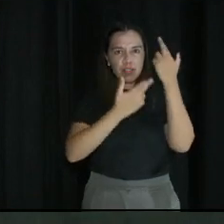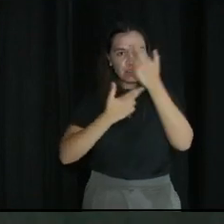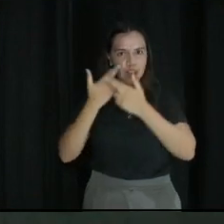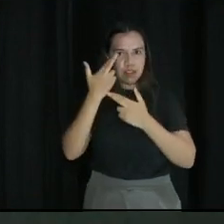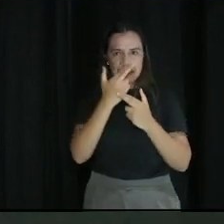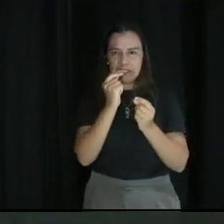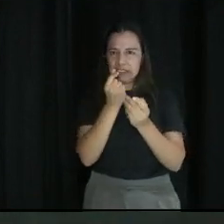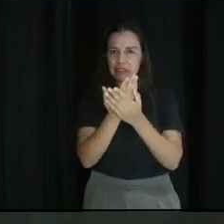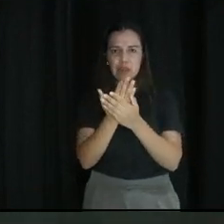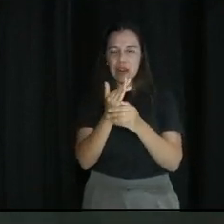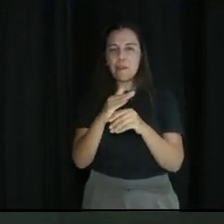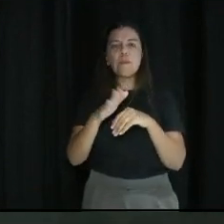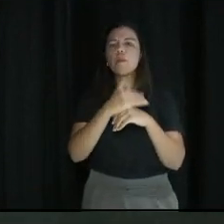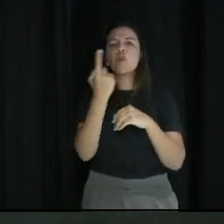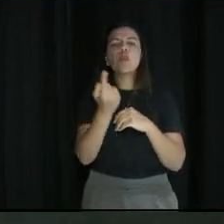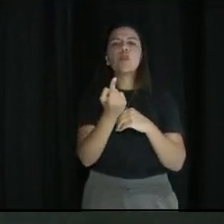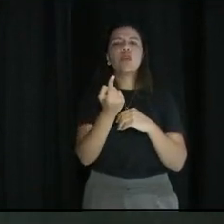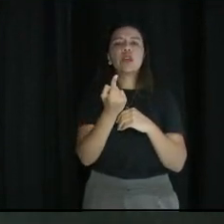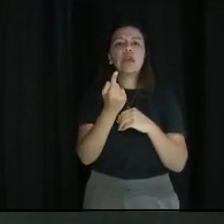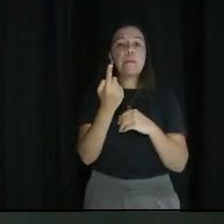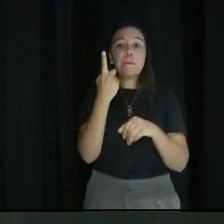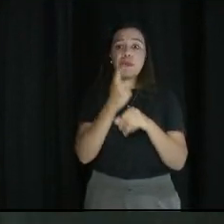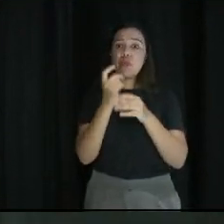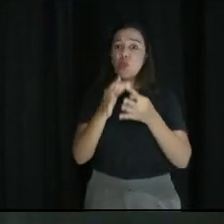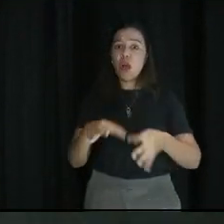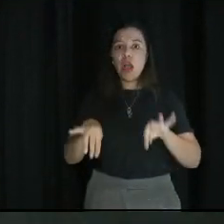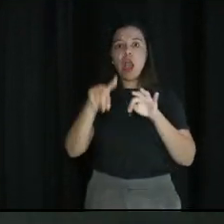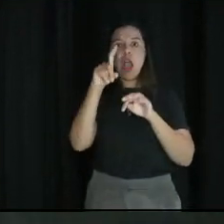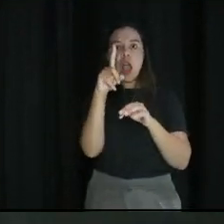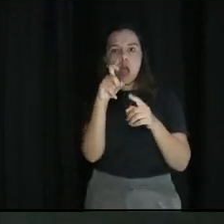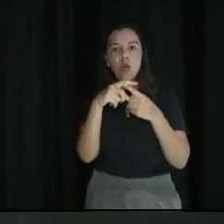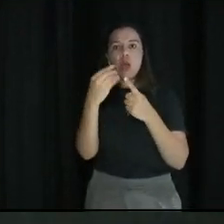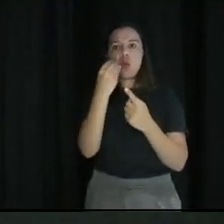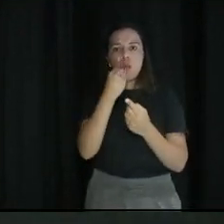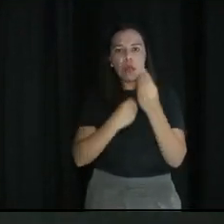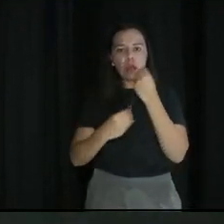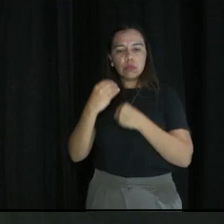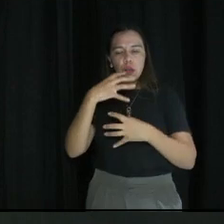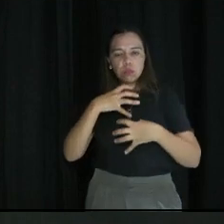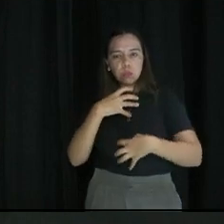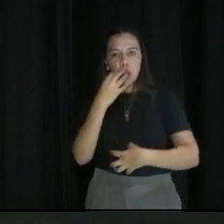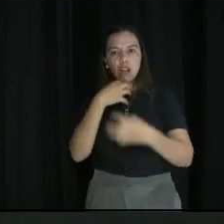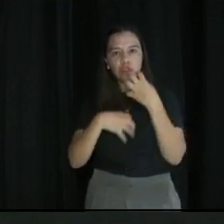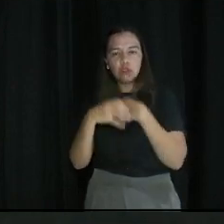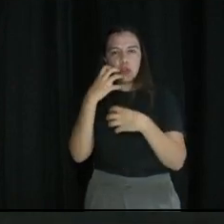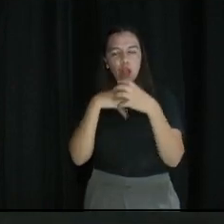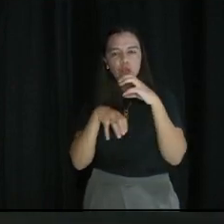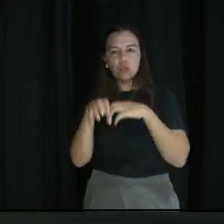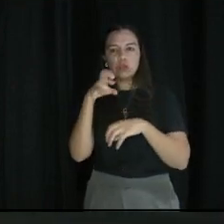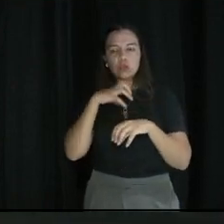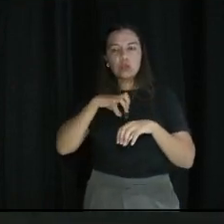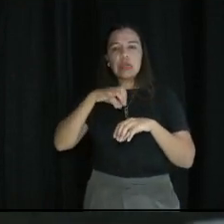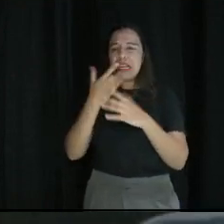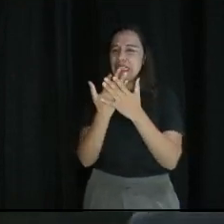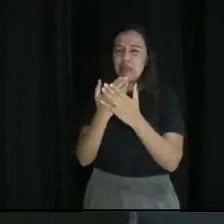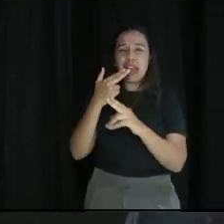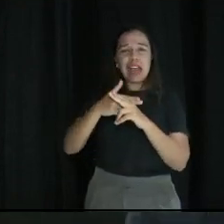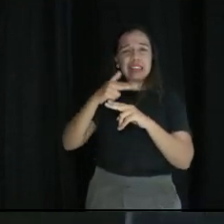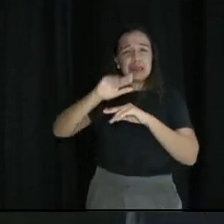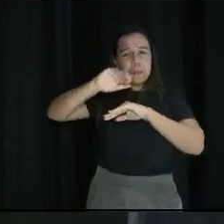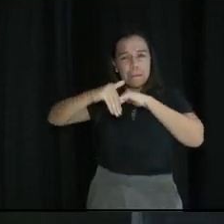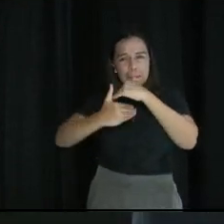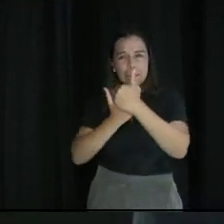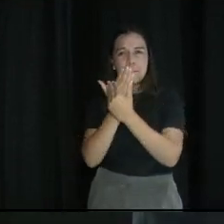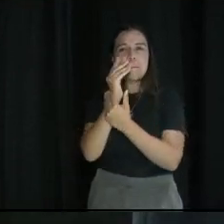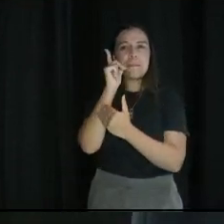porque lo que queríamos era que se hidratara un poco, que comiera un poco. Y entonces fue hasta el día siguiente, ya después